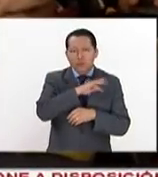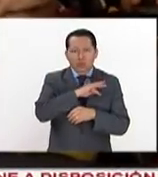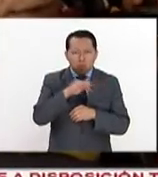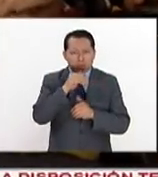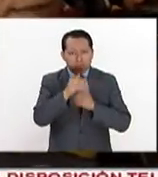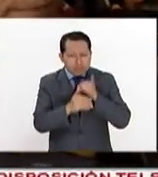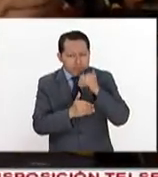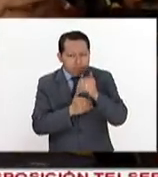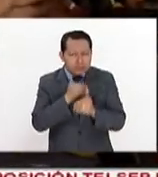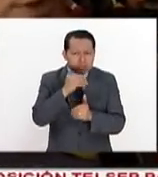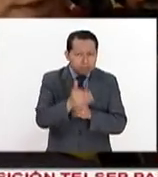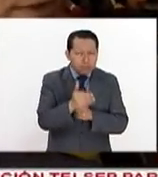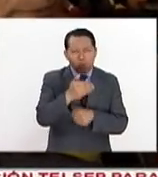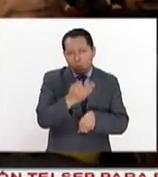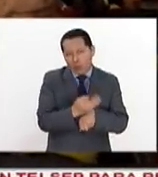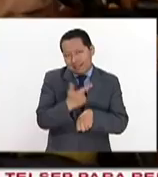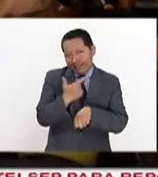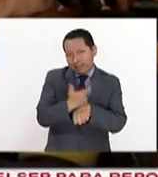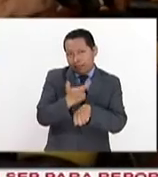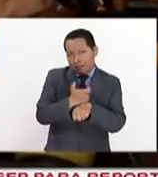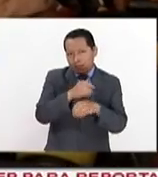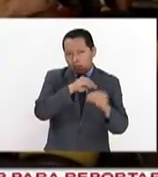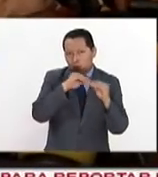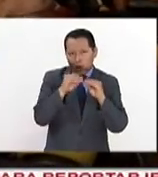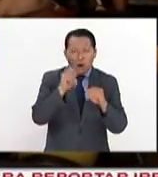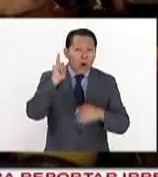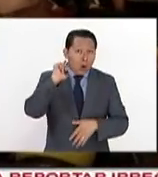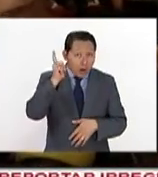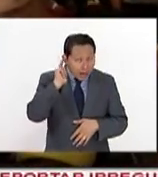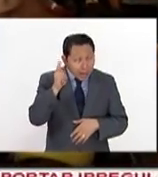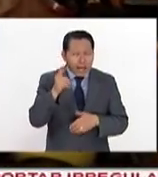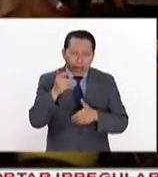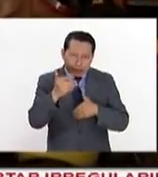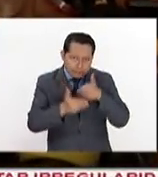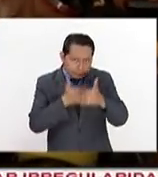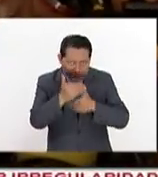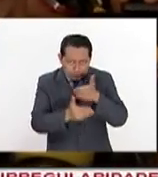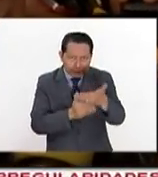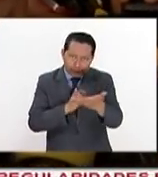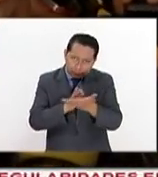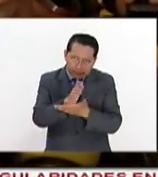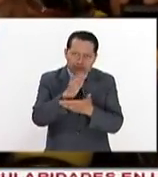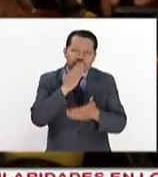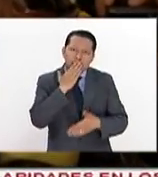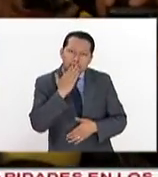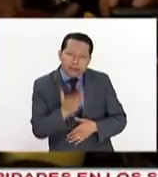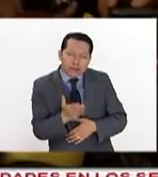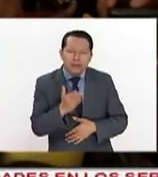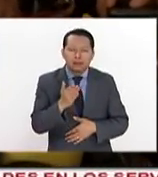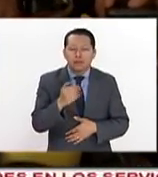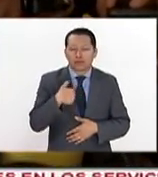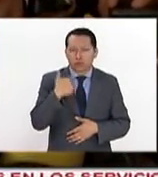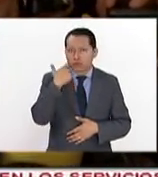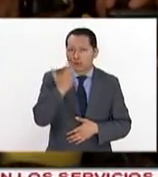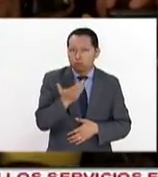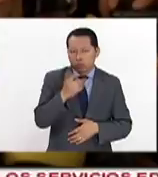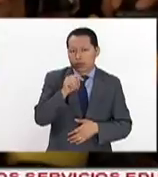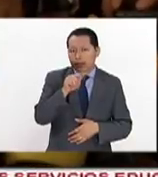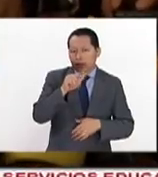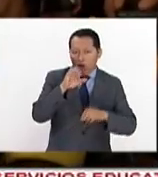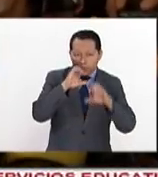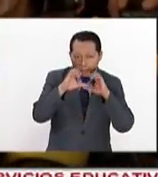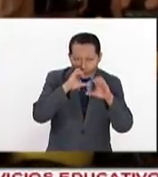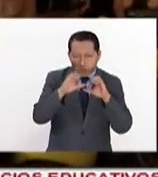avanzando durante esta séptima ronda. Esperemos que se encuentre un camino. Y lo que nosotros creemos que telecomunicaciones,